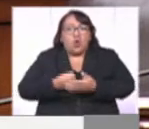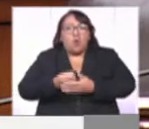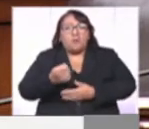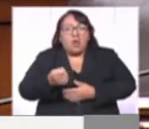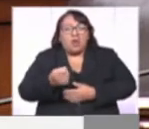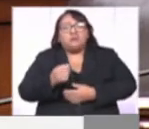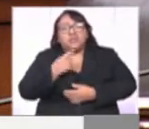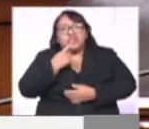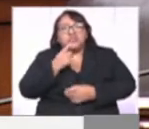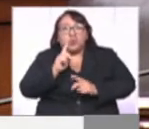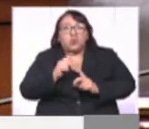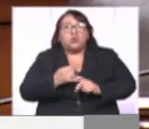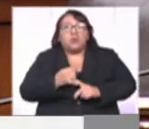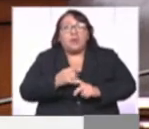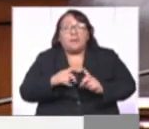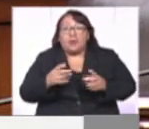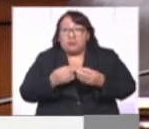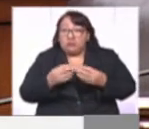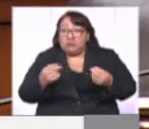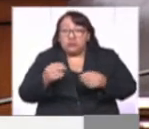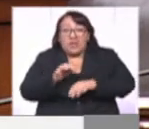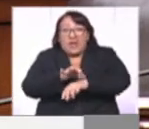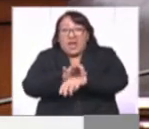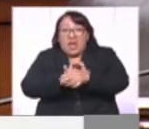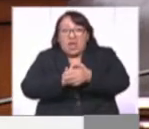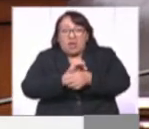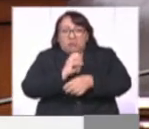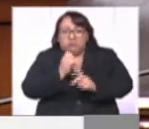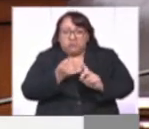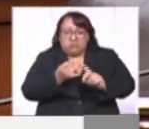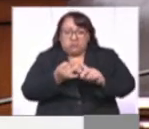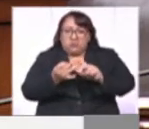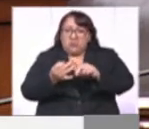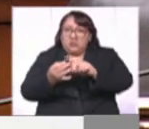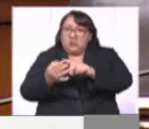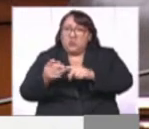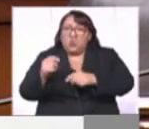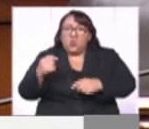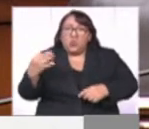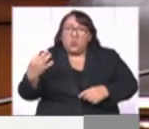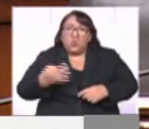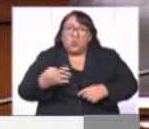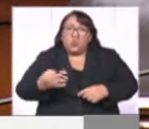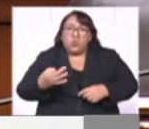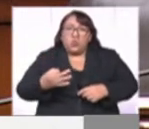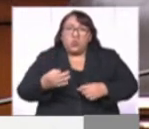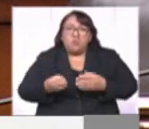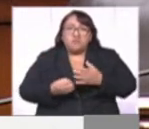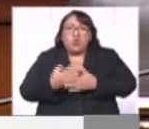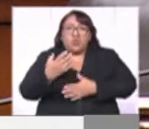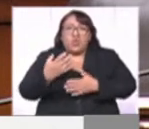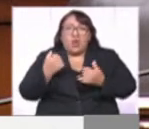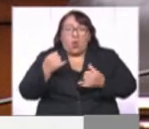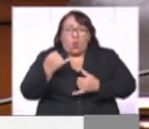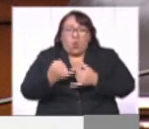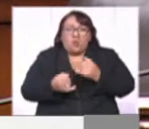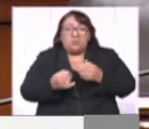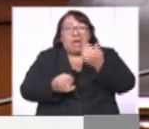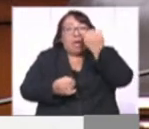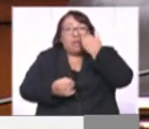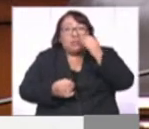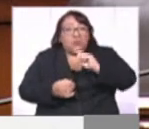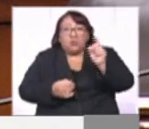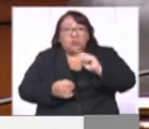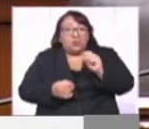que señalar que muchos de estos relojes son de última generación, modelos actuales, que obviamente